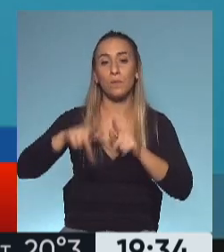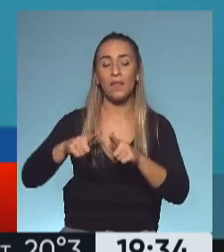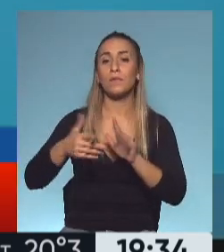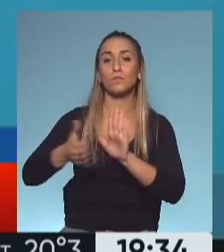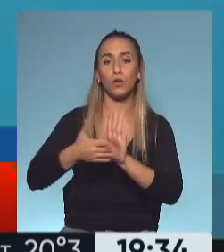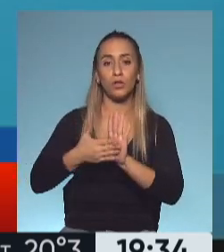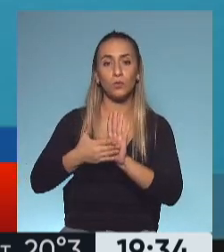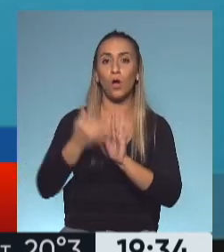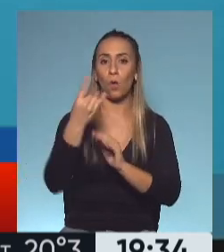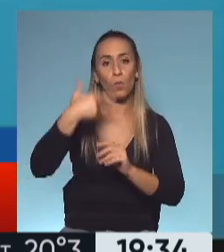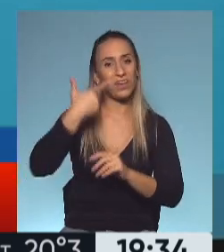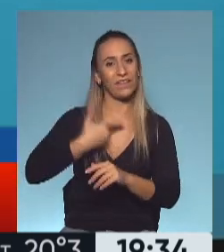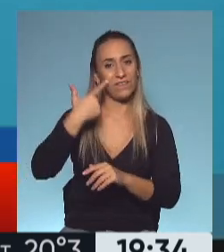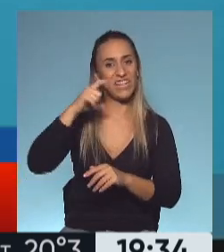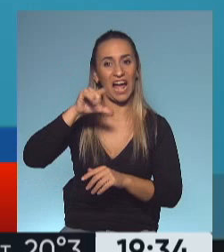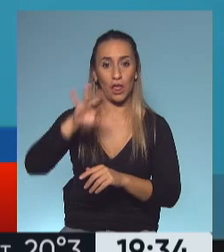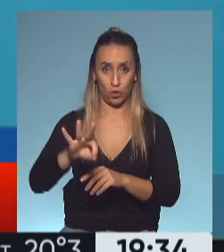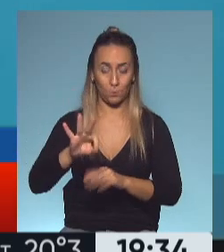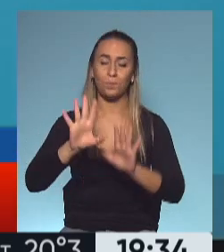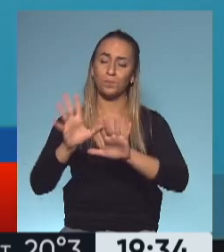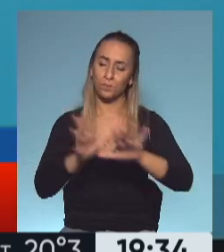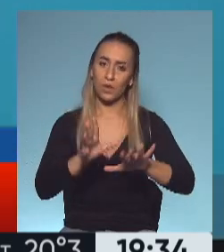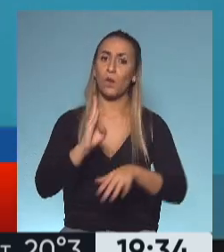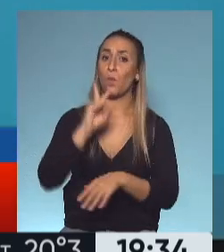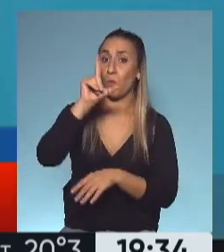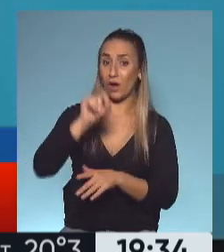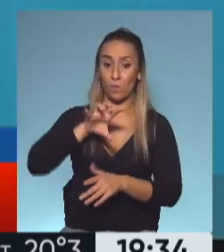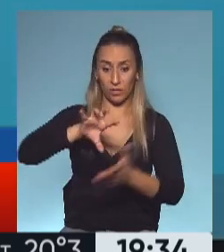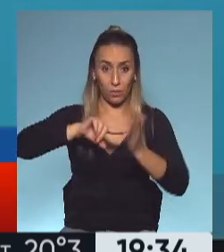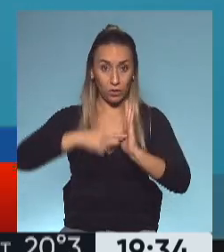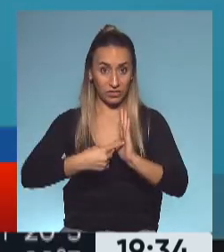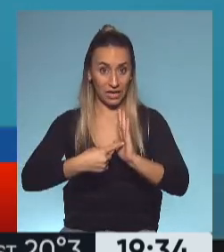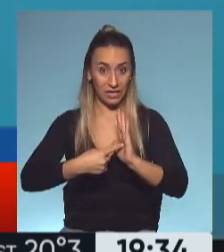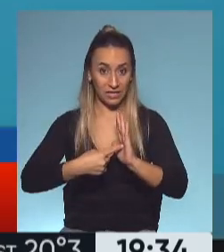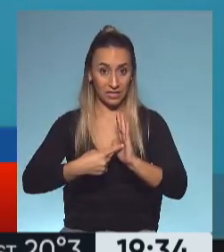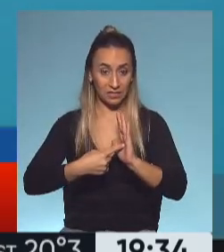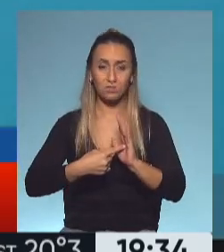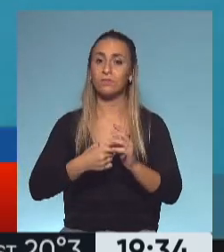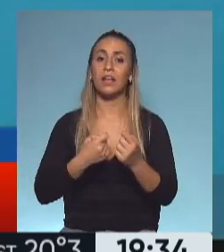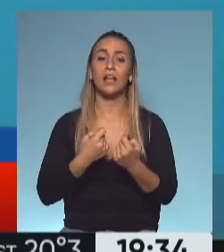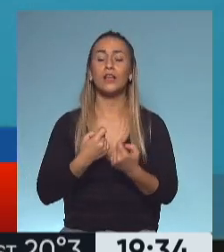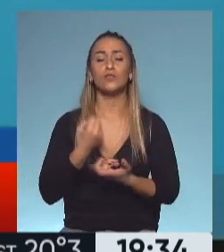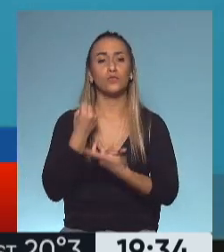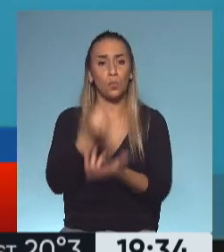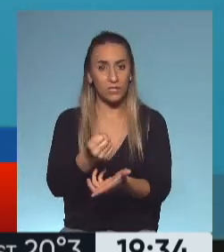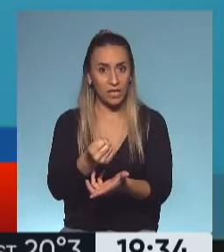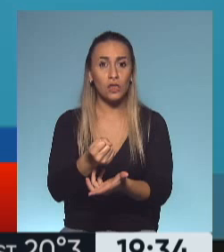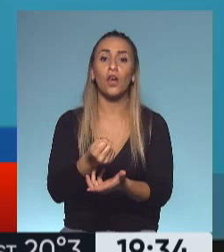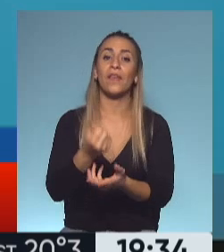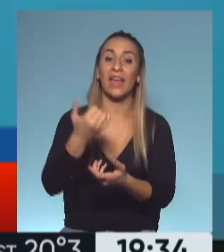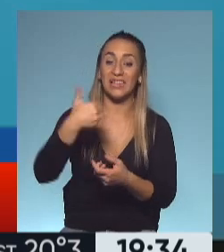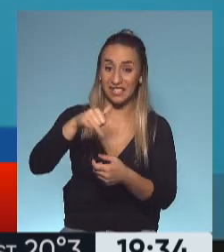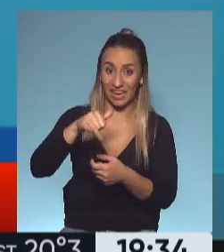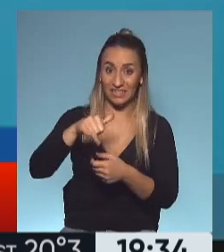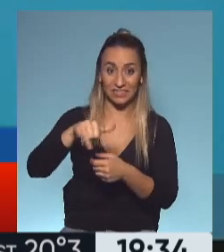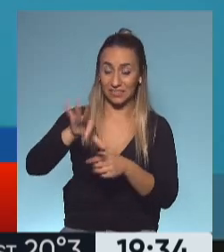unificado. Desde el Banco de la Provincia de Buenos Aires, con subsidio de tasa de interés sostenido por